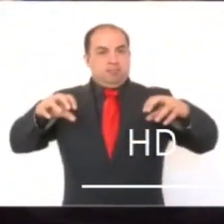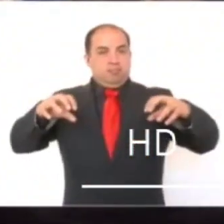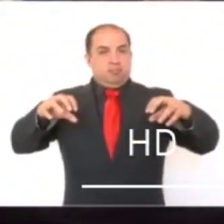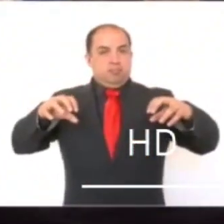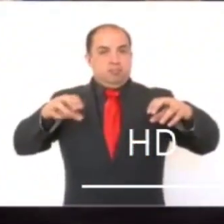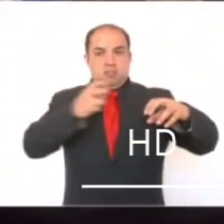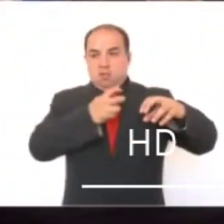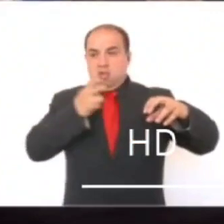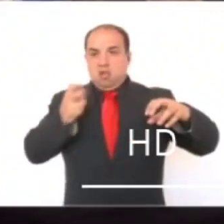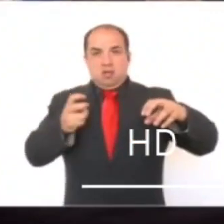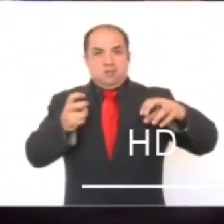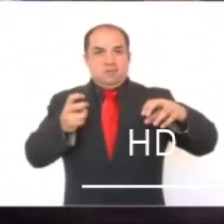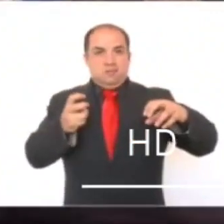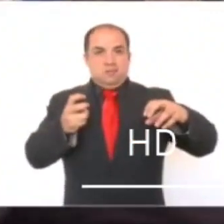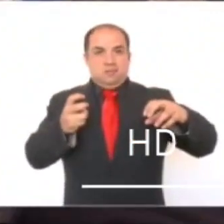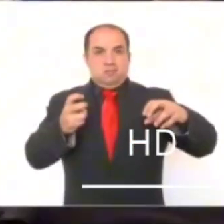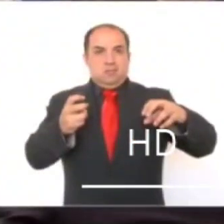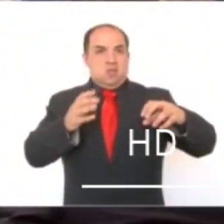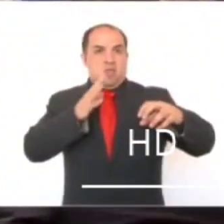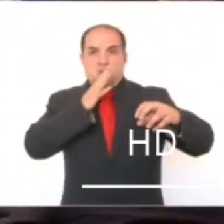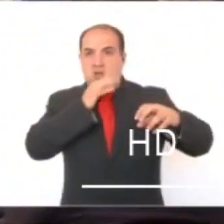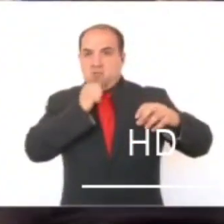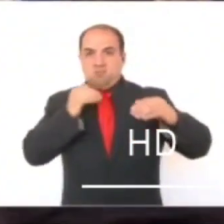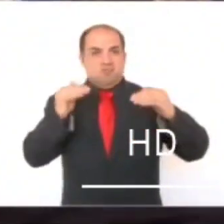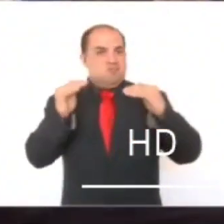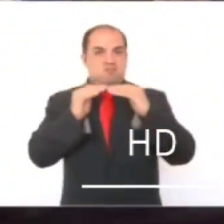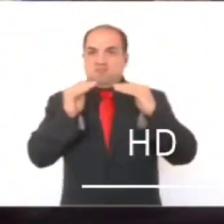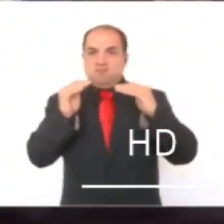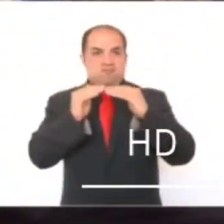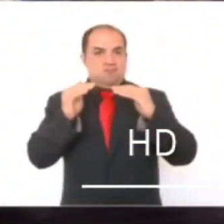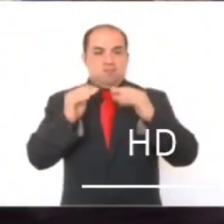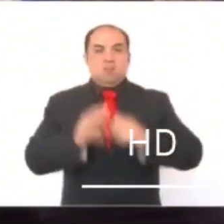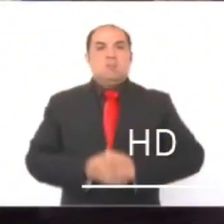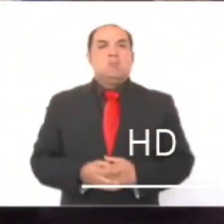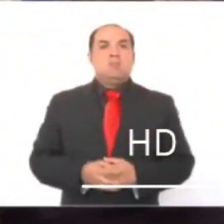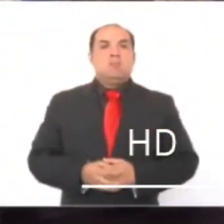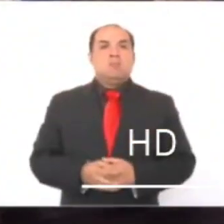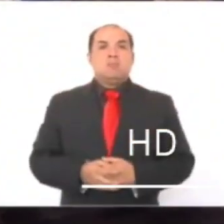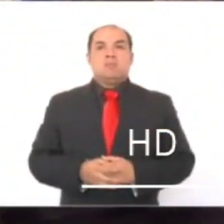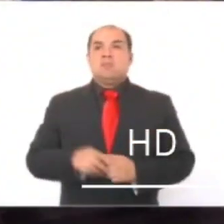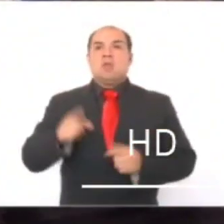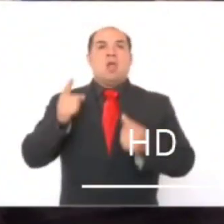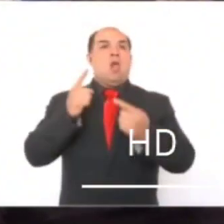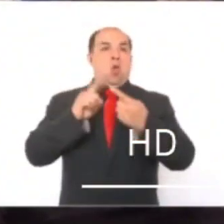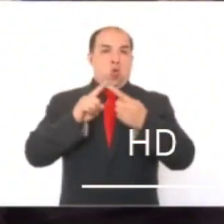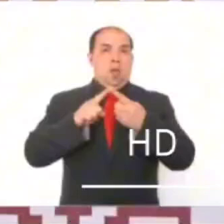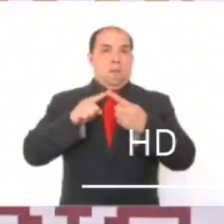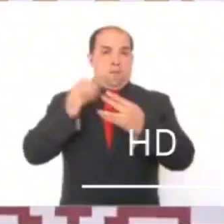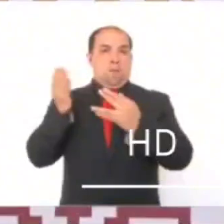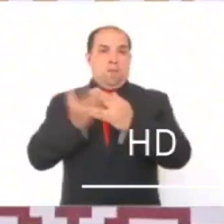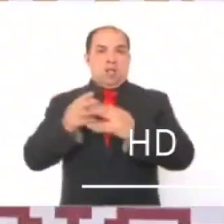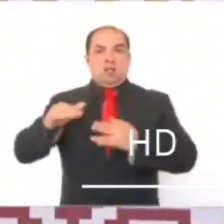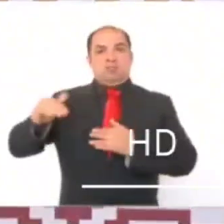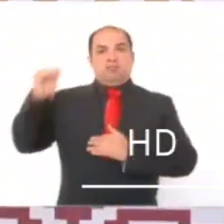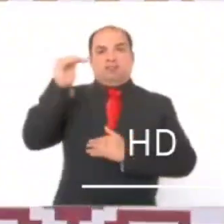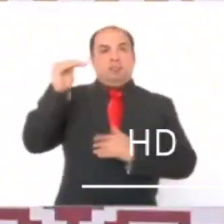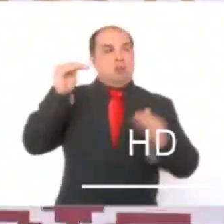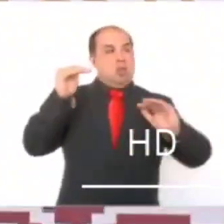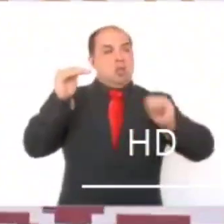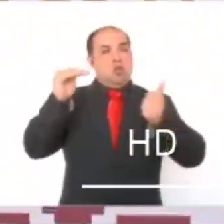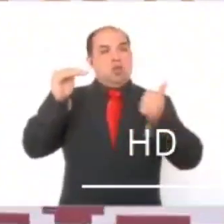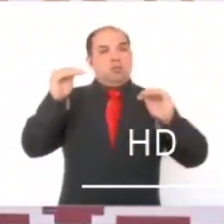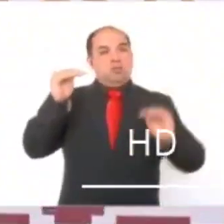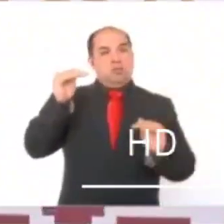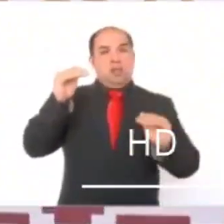estas no son ni pueden ser iguales. Hay una mitad principal y otra subalterna.